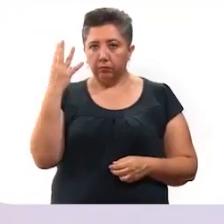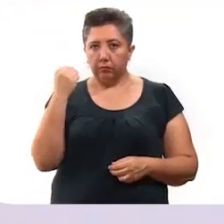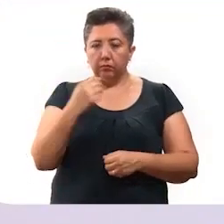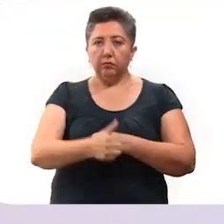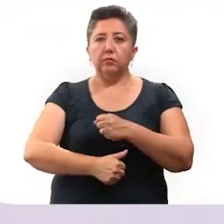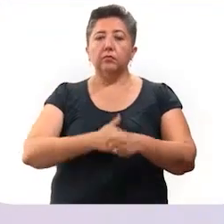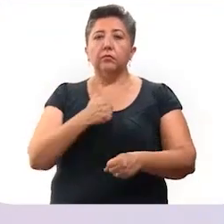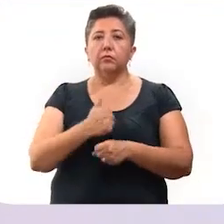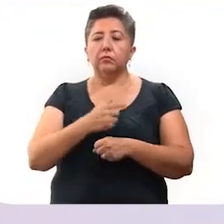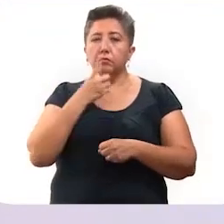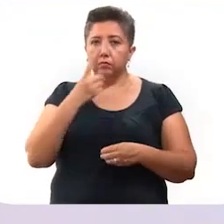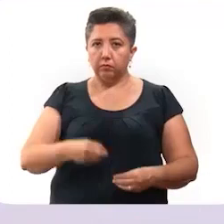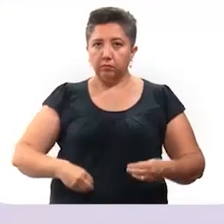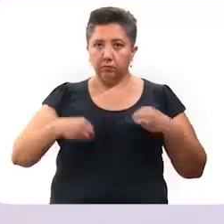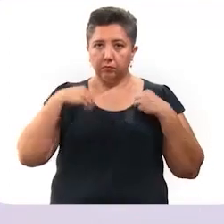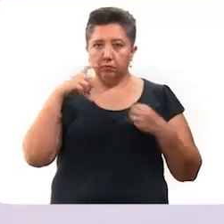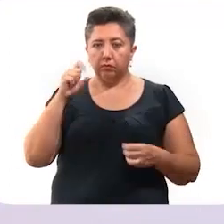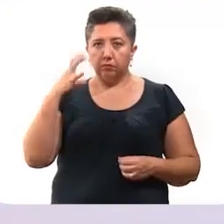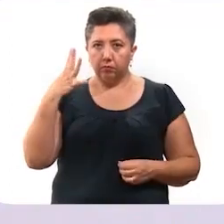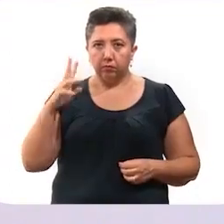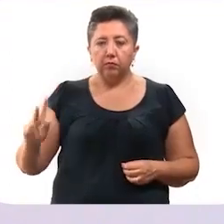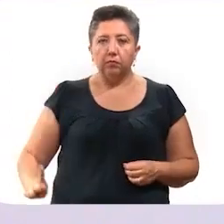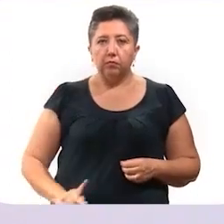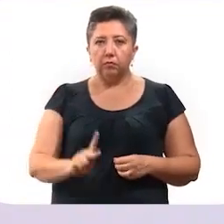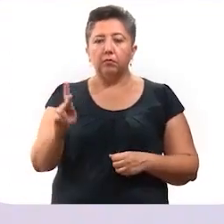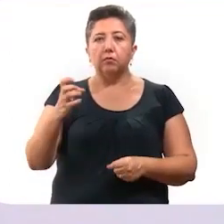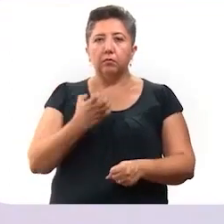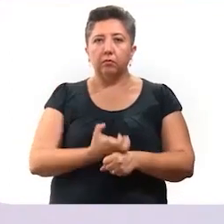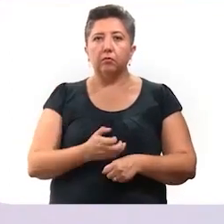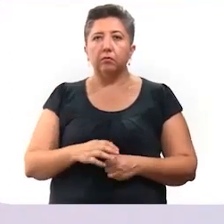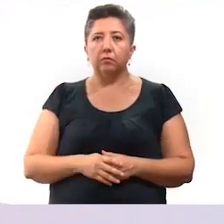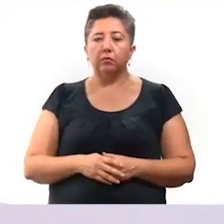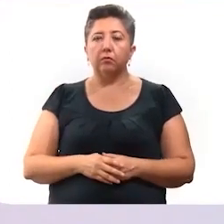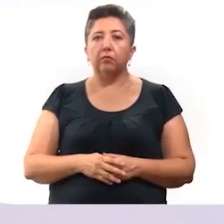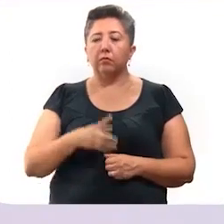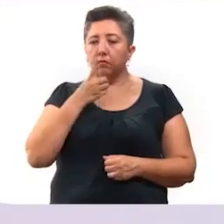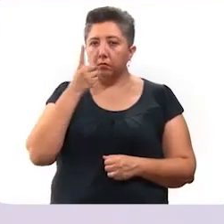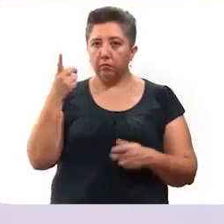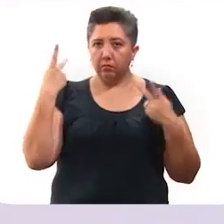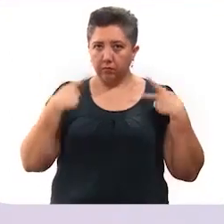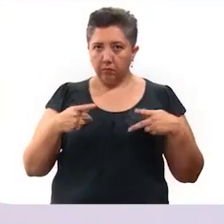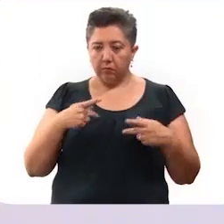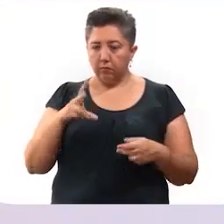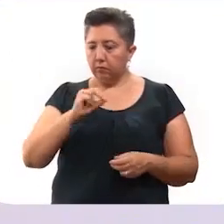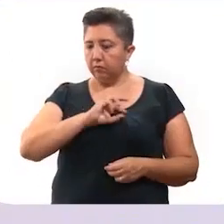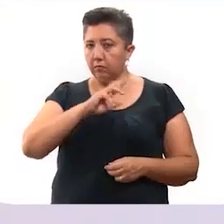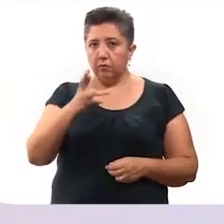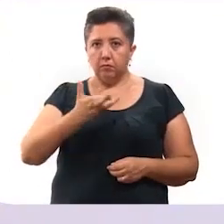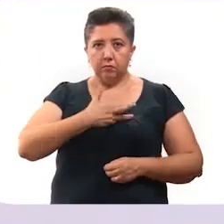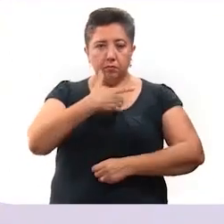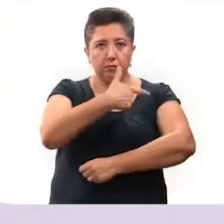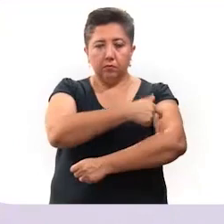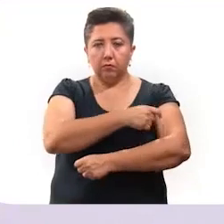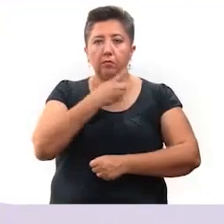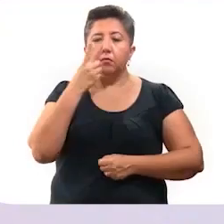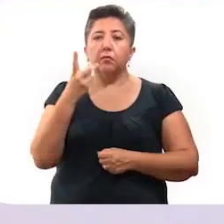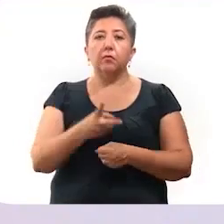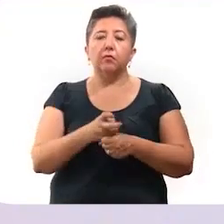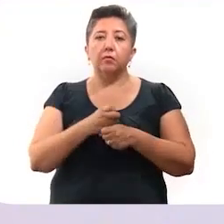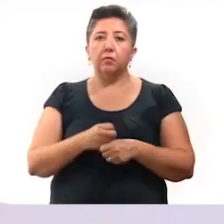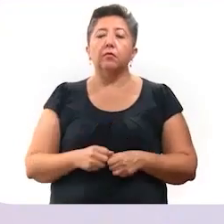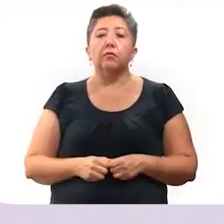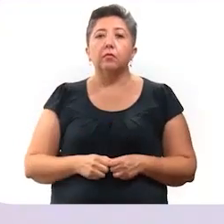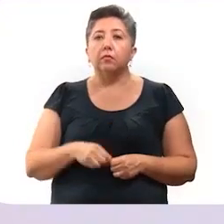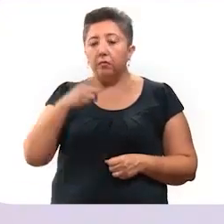39 años de edad que viven en 24 municipios del interior del estado. Las personas que no han recibido la vacuna, se les invita